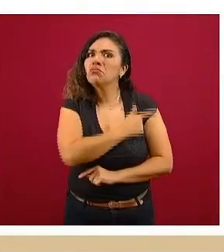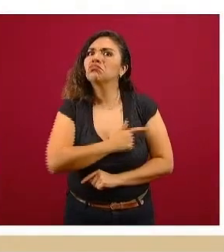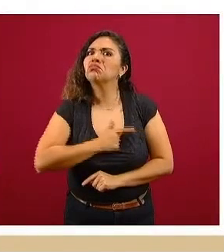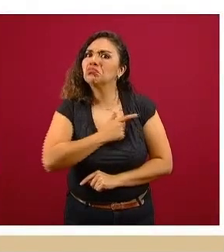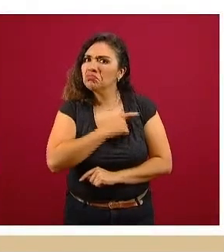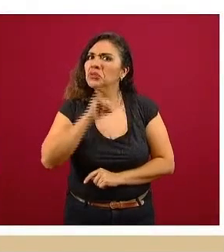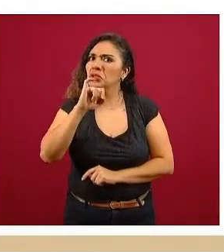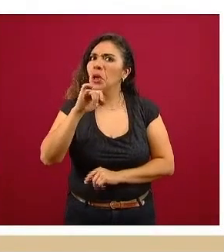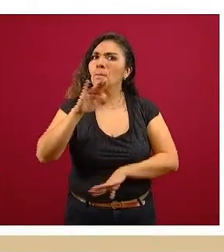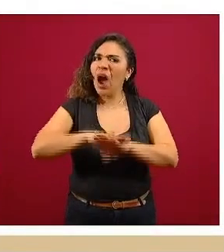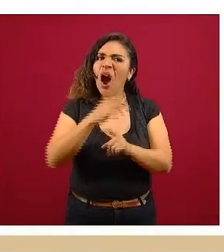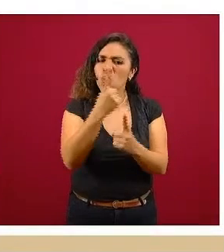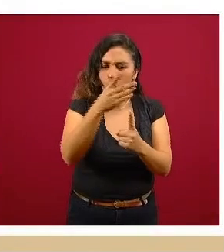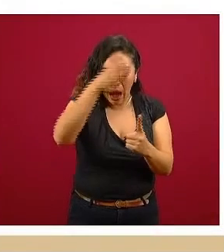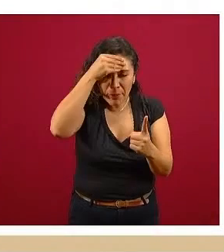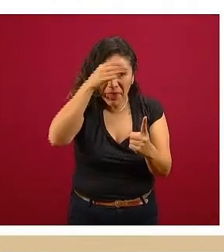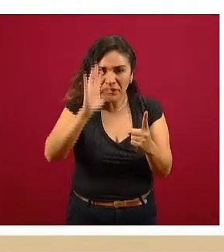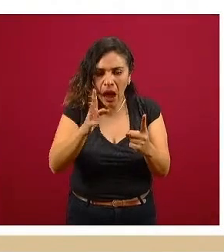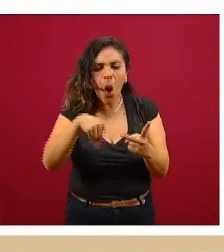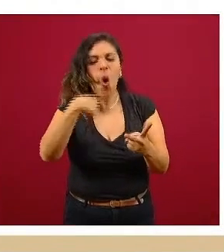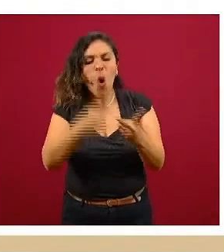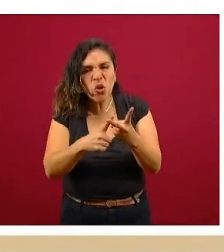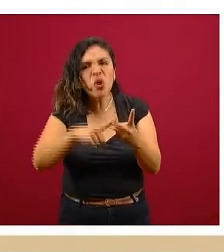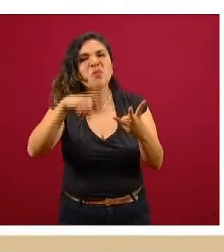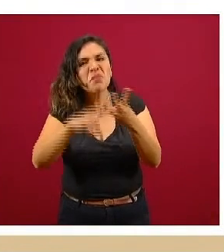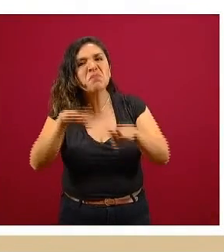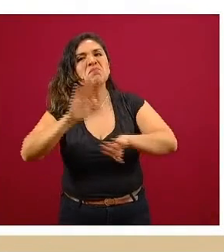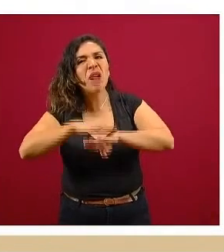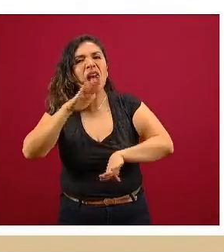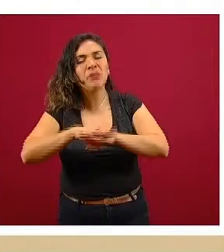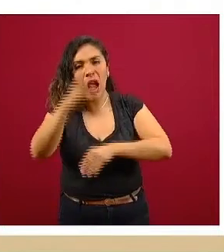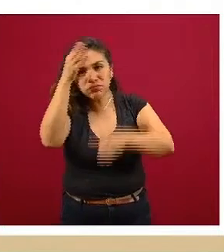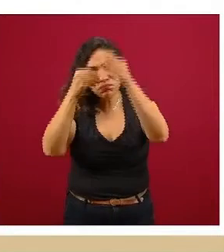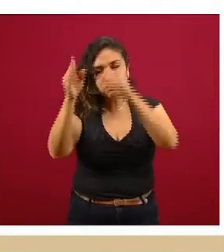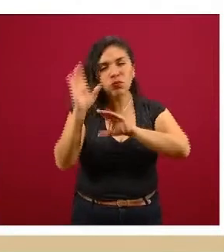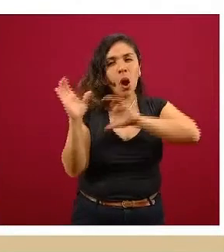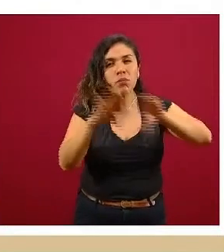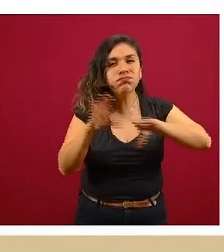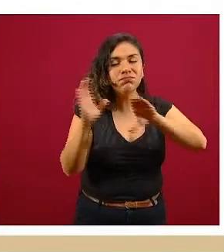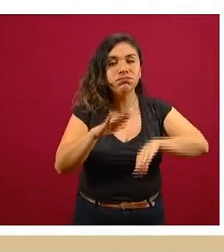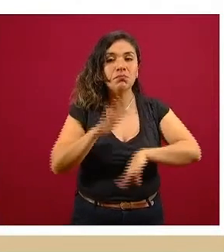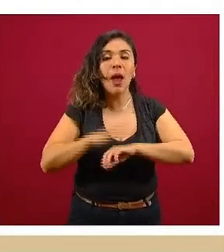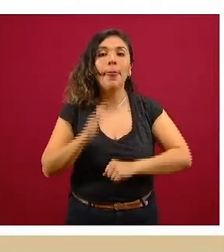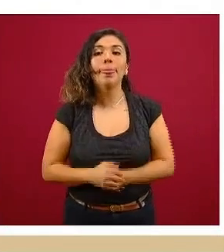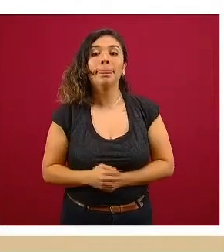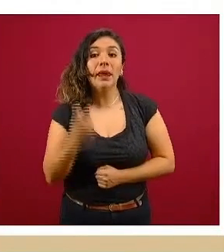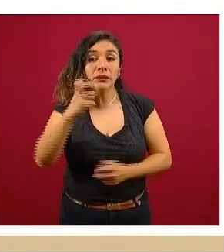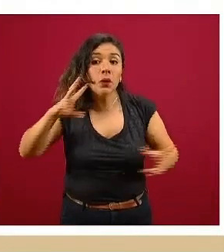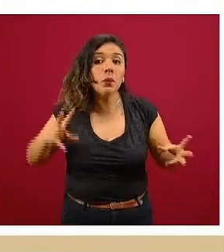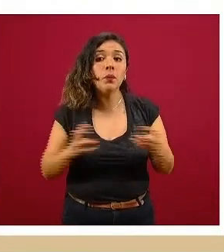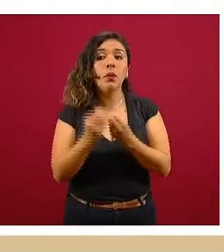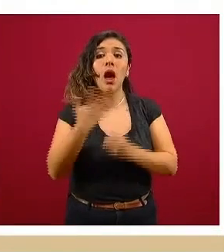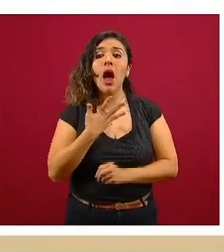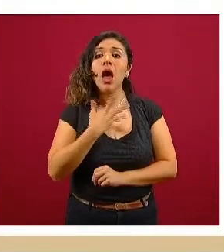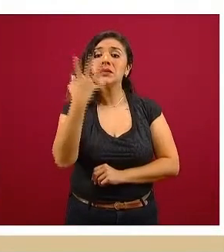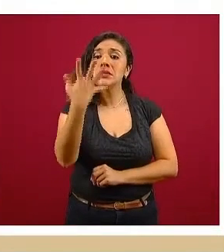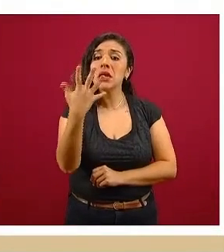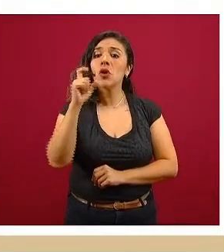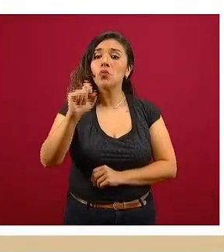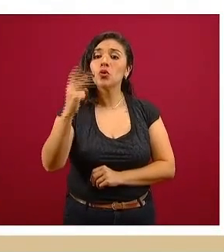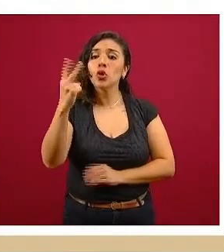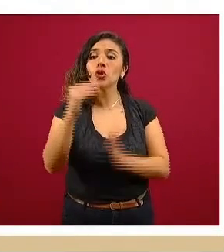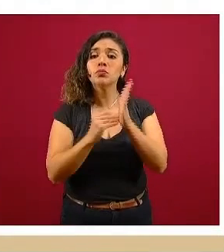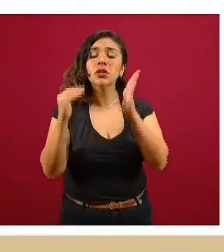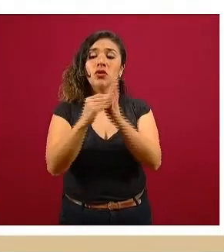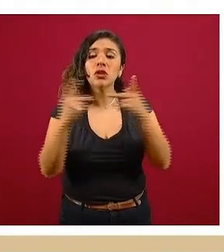del consumidor, porque están repitiendo y inscribiéndose a más cursos. En total tenemos 5.2